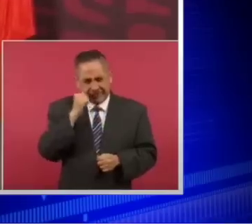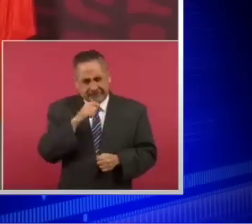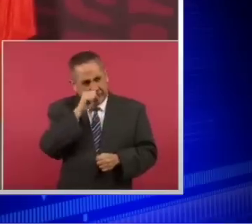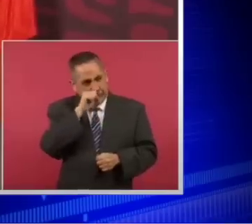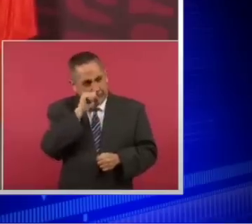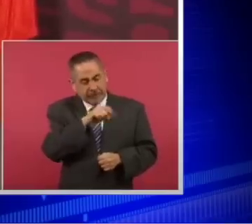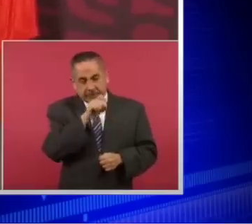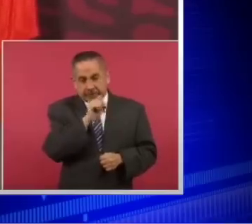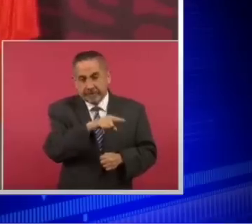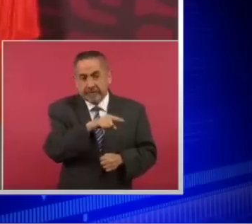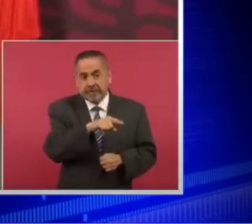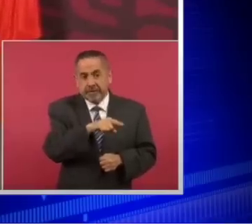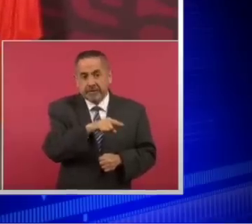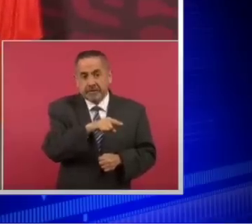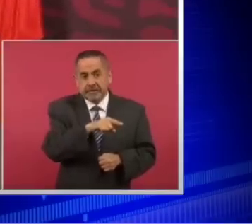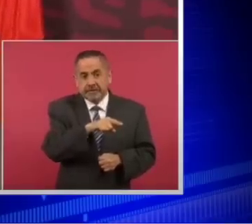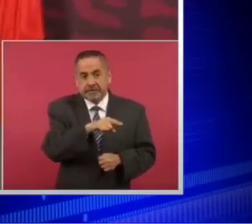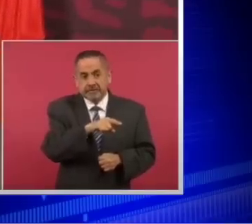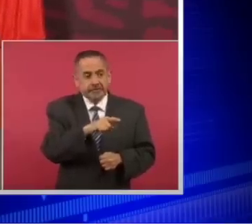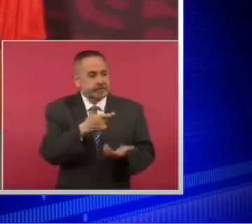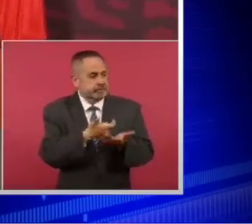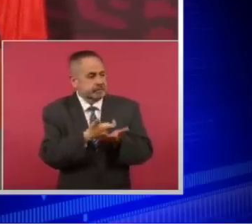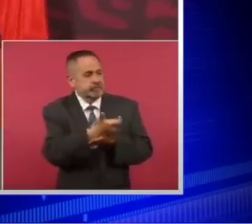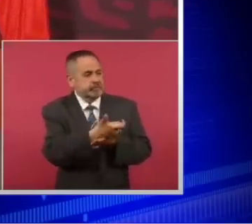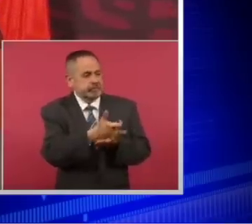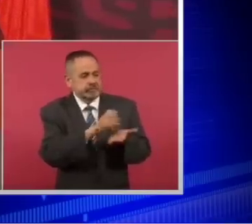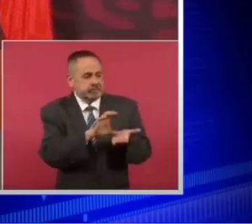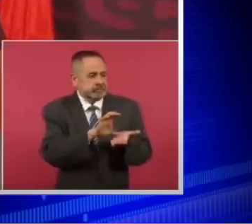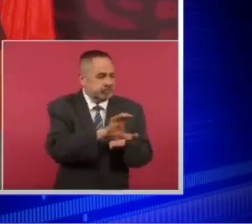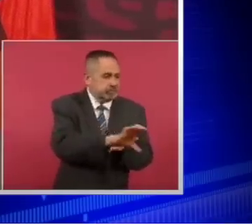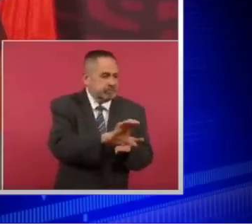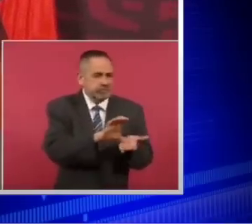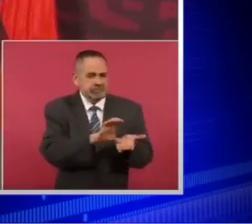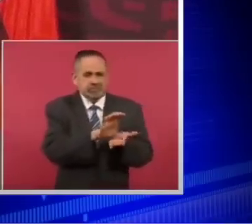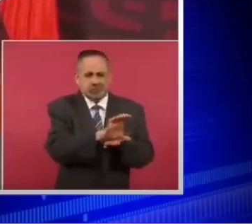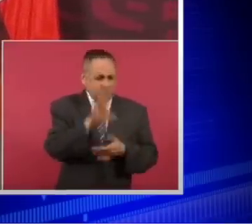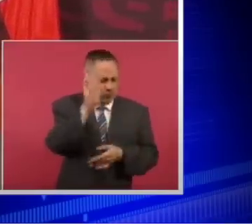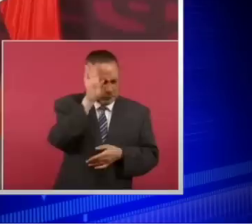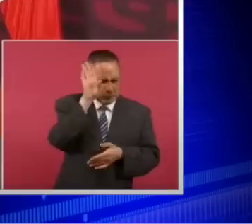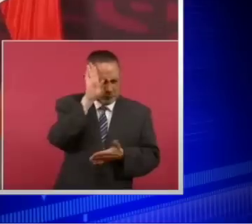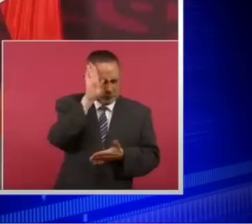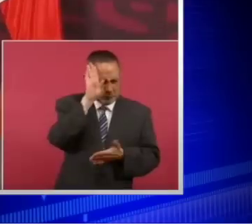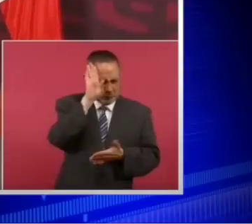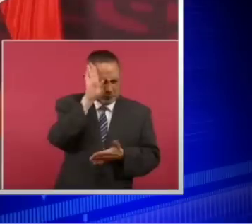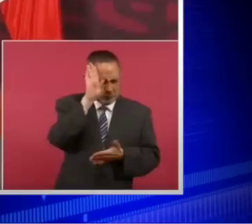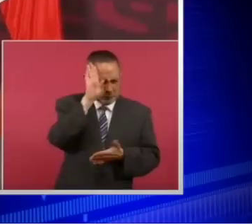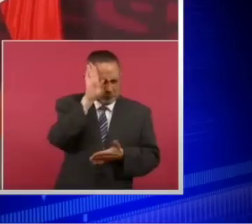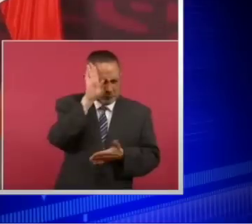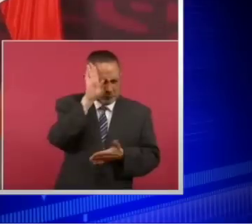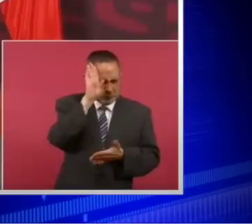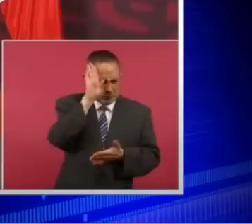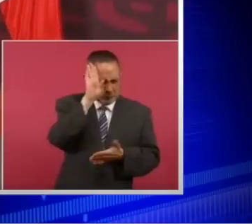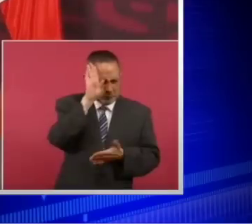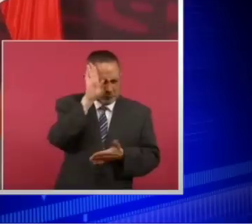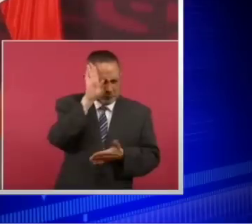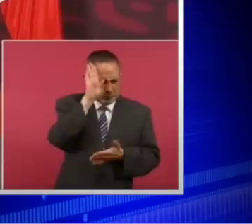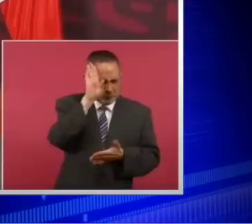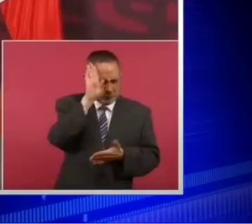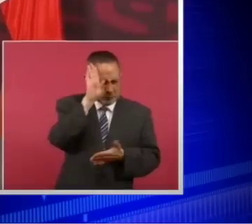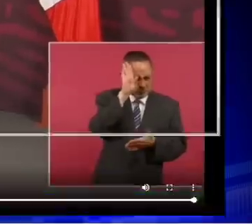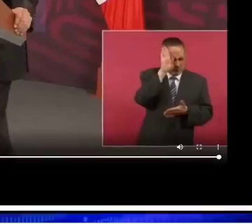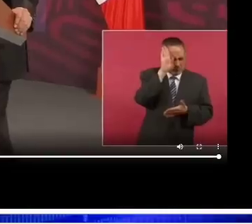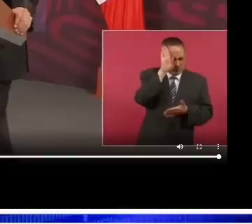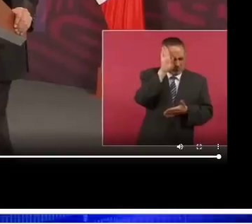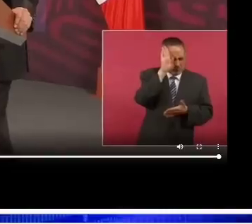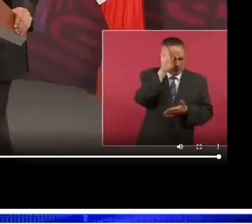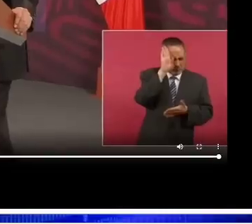han subvencionado en exceso a los medios Pues es lo que señala el